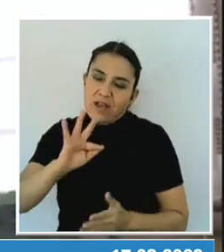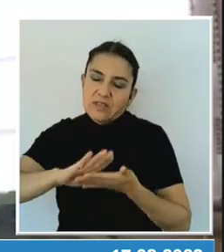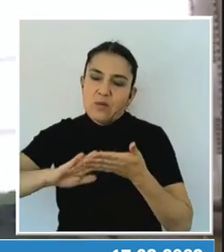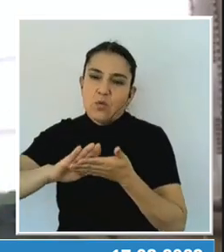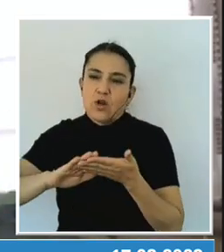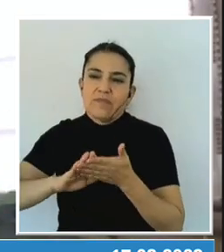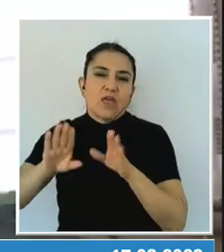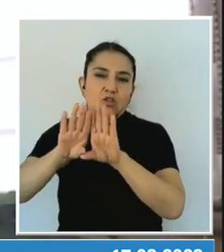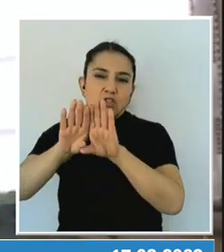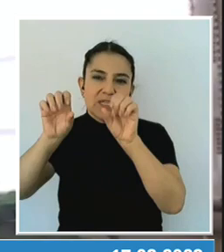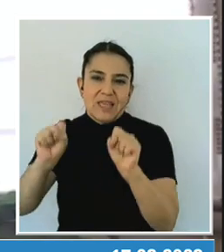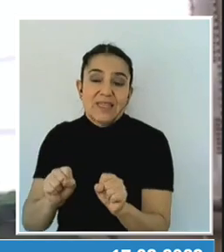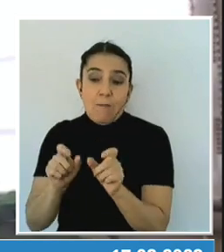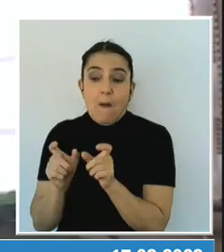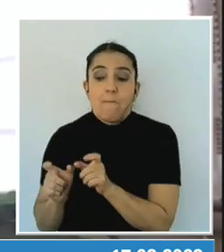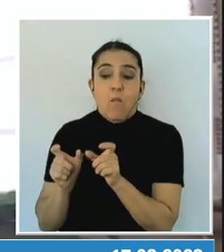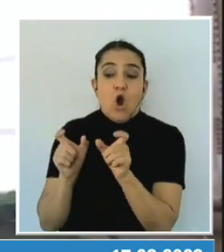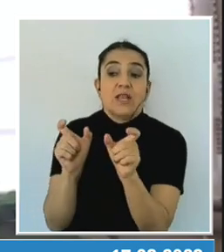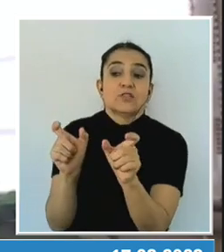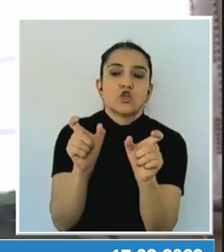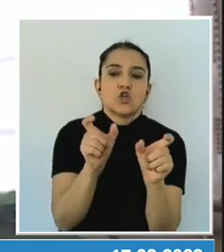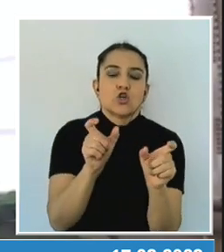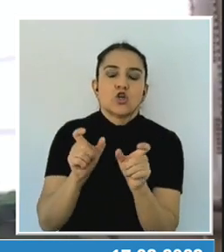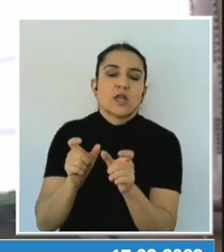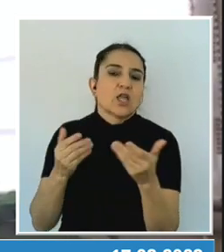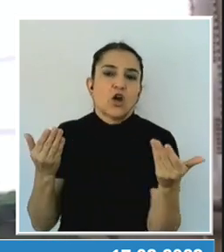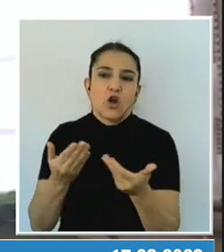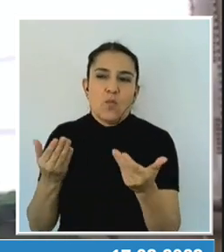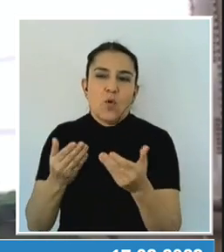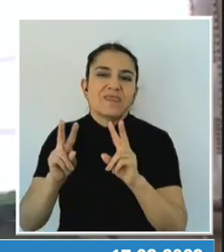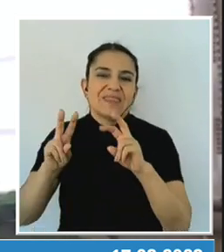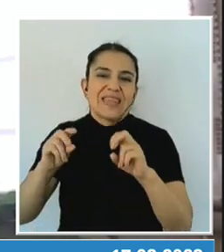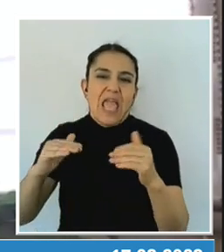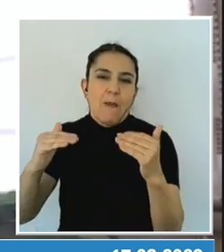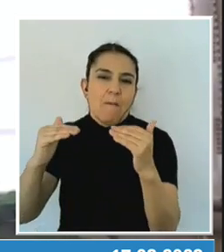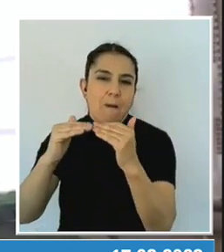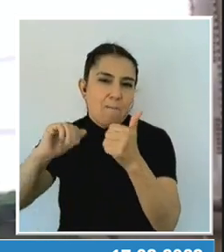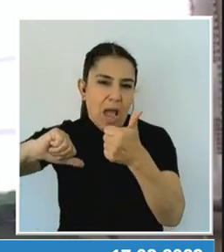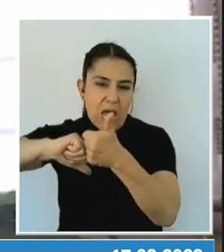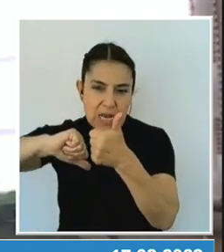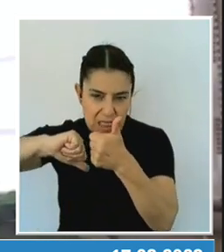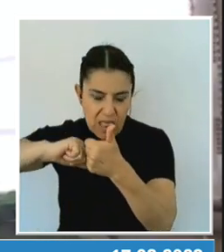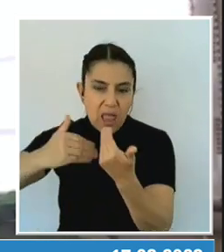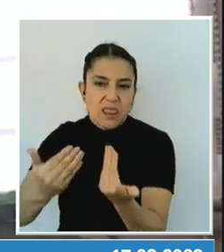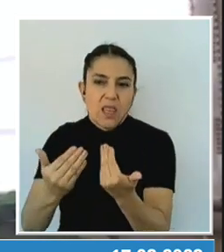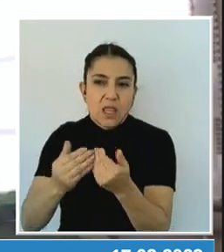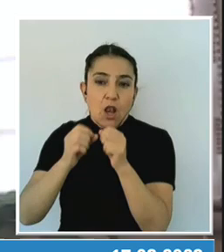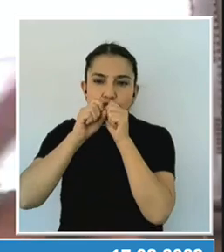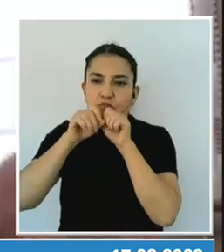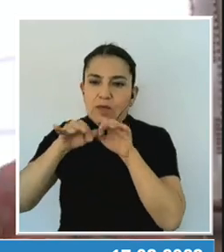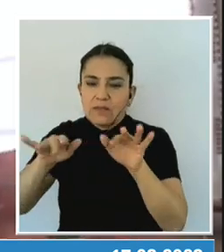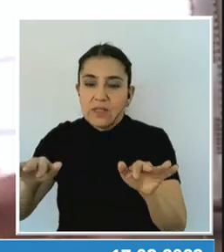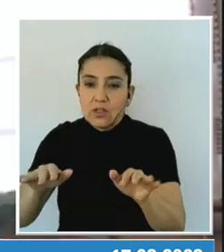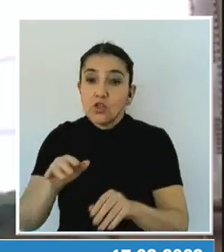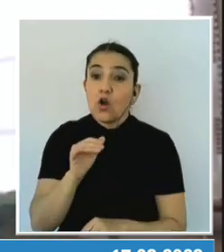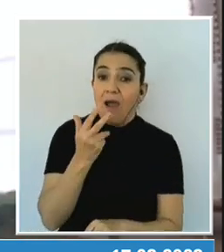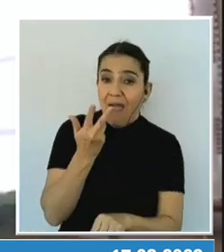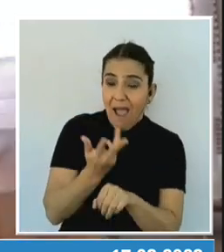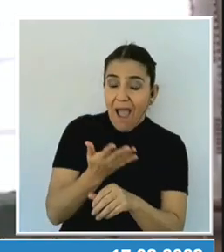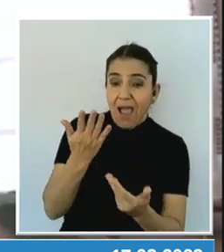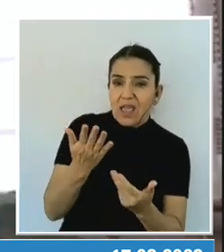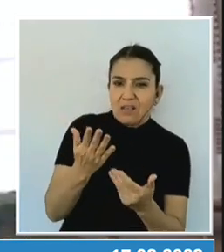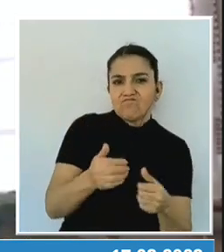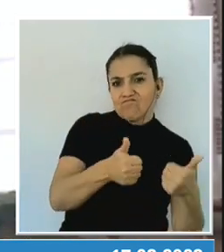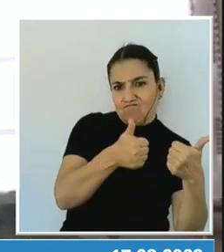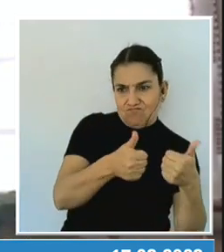de monitoreo, ¿no? Para la paridad, y la ha ido expandiendo. Por supuesto que hay luces y sombras, por supuesto